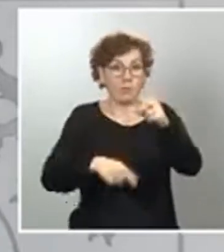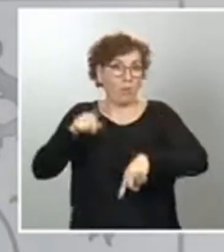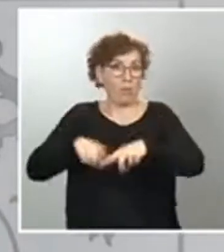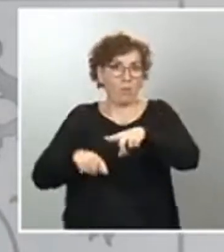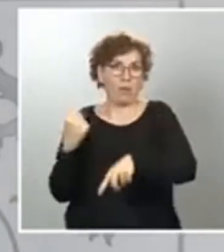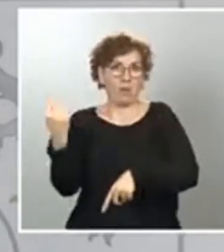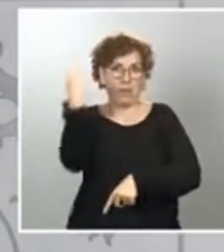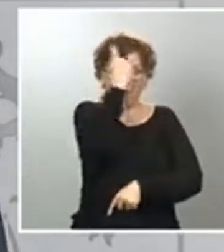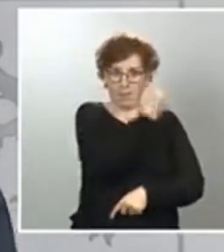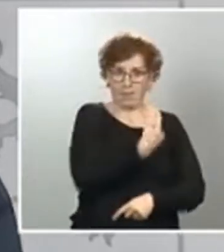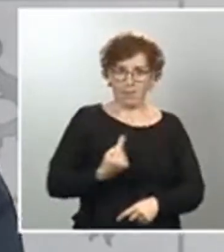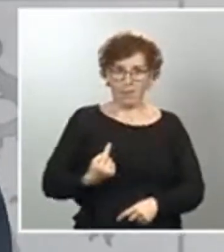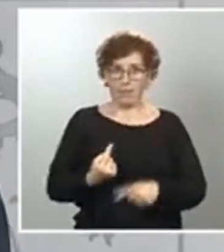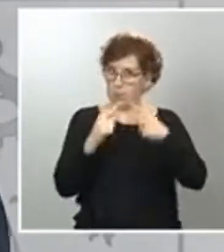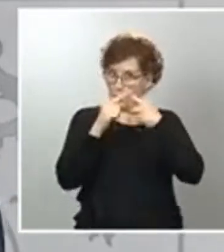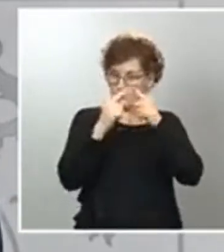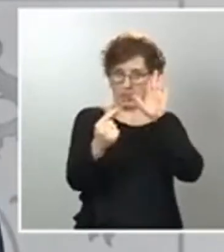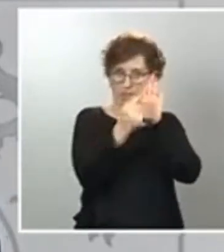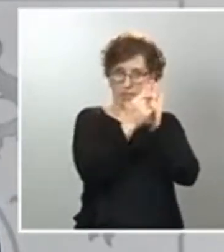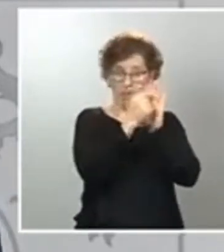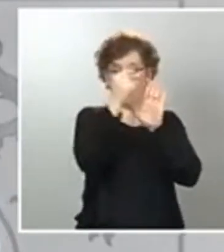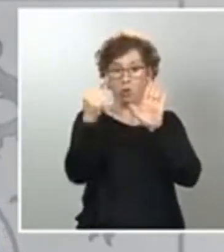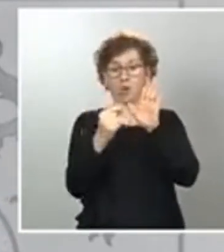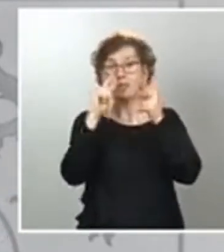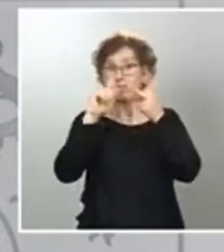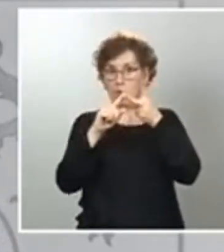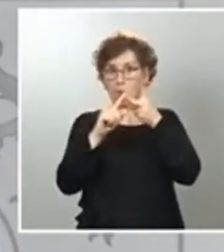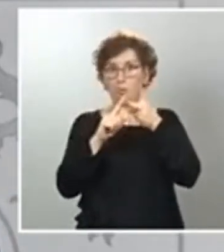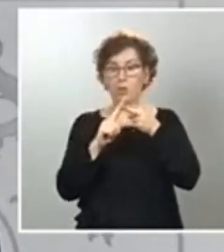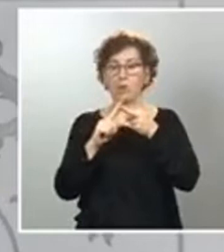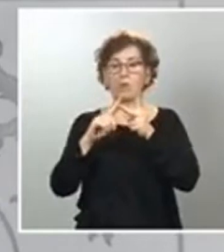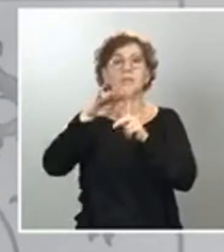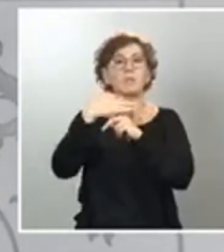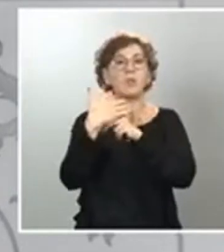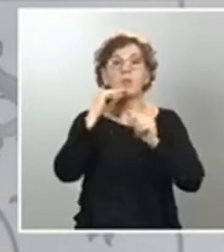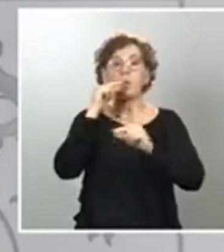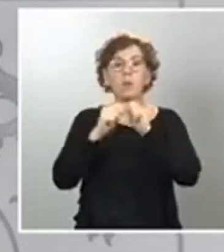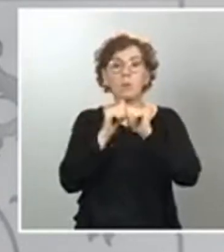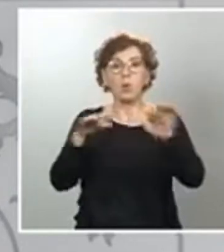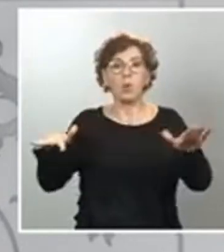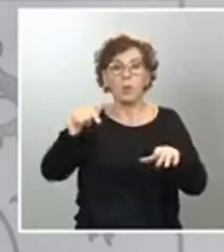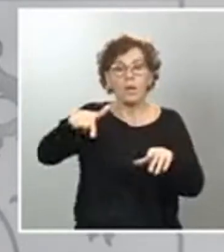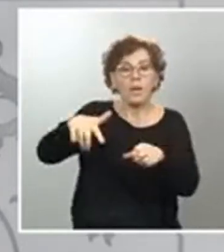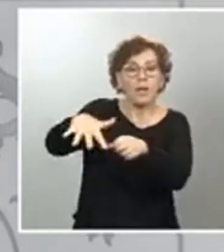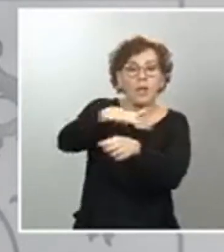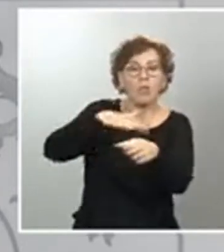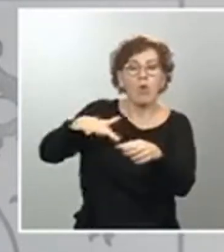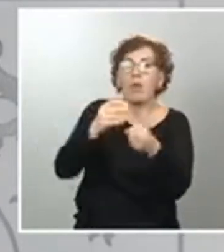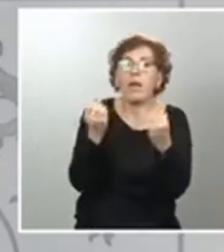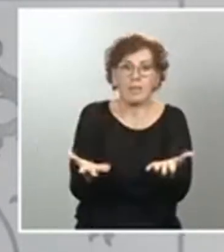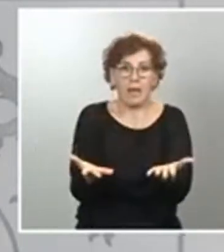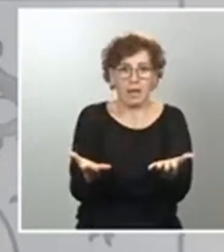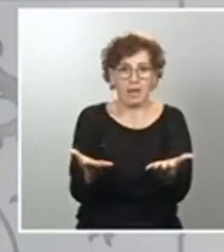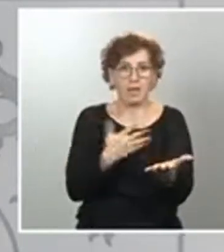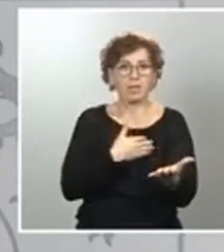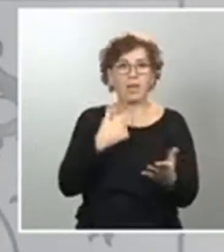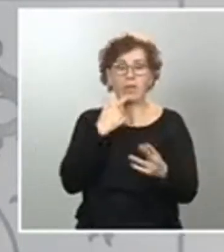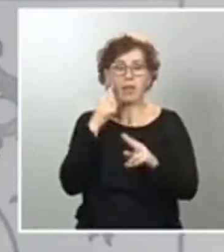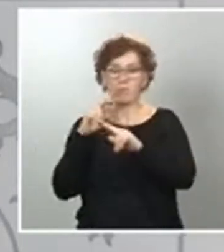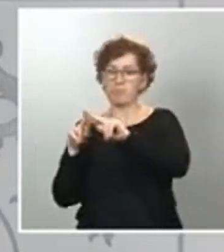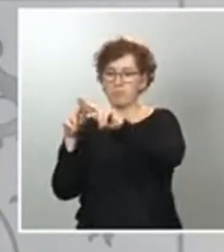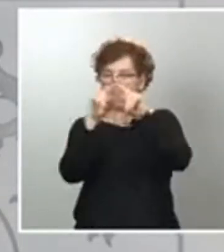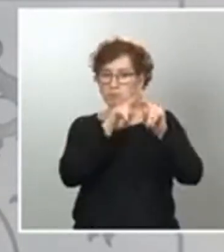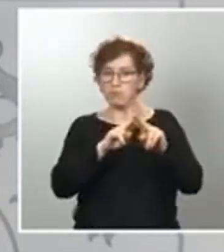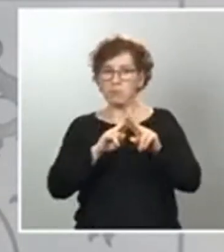En segundo lugar, y junto a ello, la situación epidemiológica en la zona, es decir, el diagnóstico e identificación de la